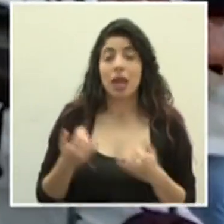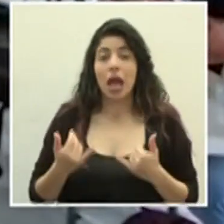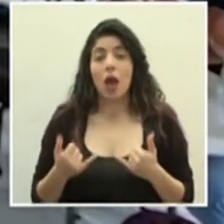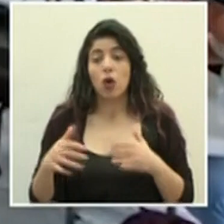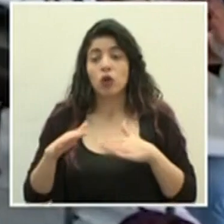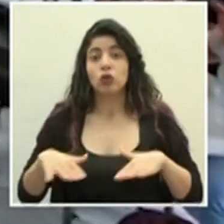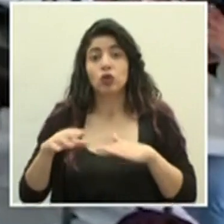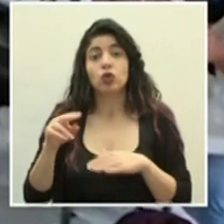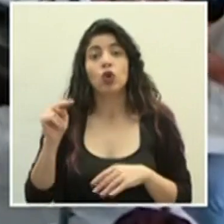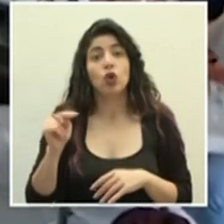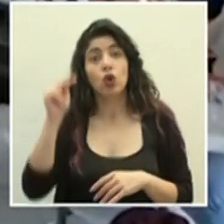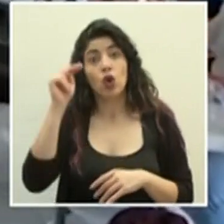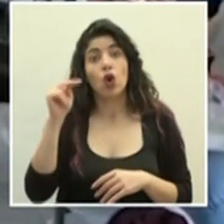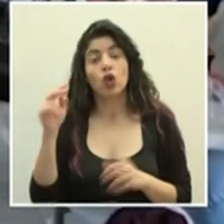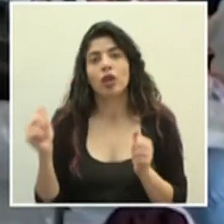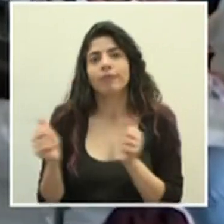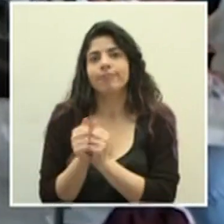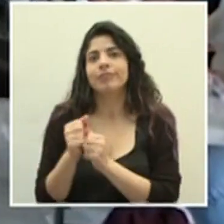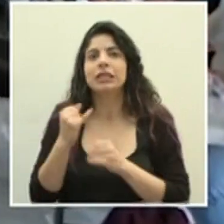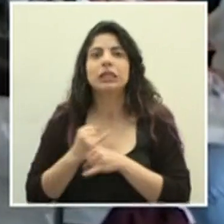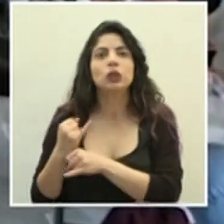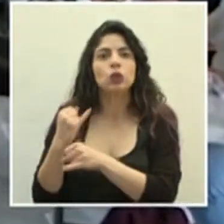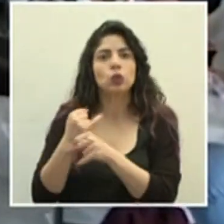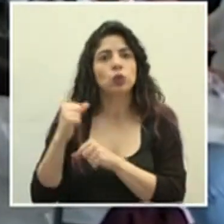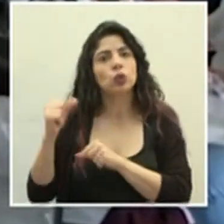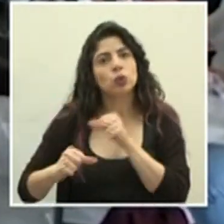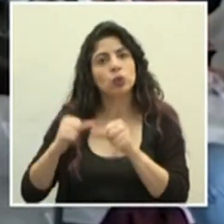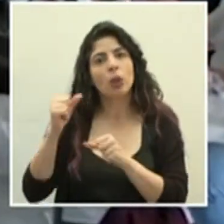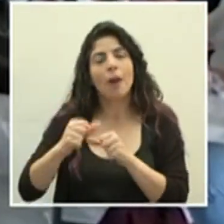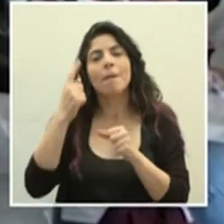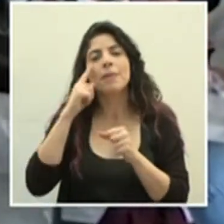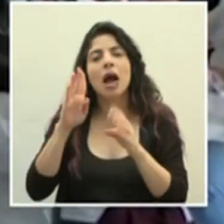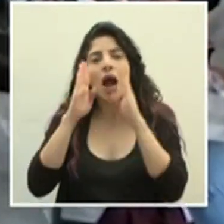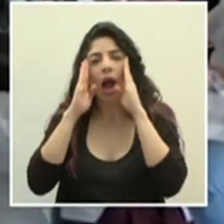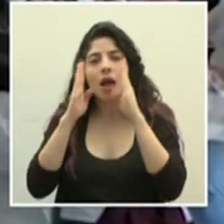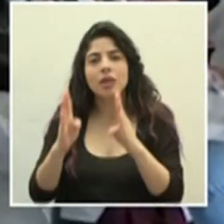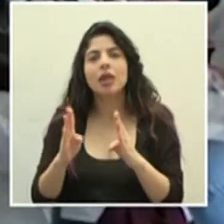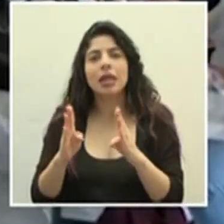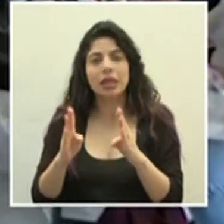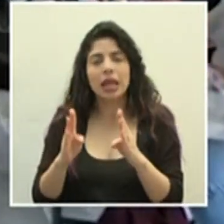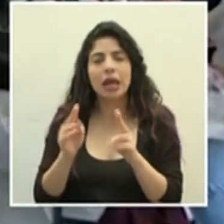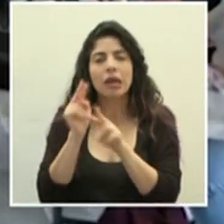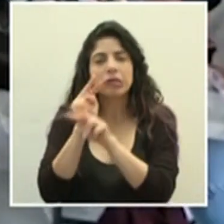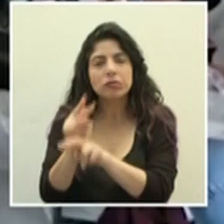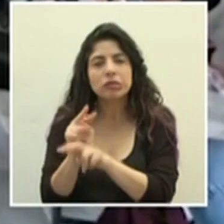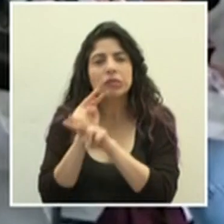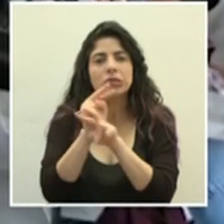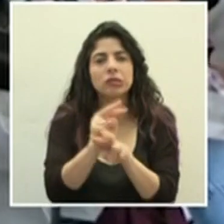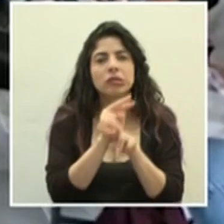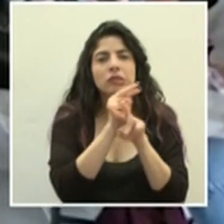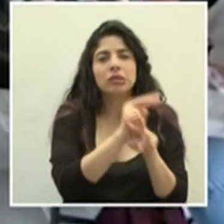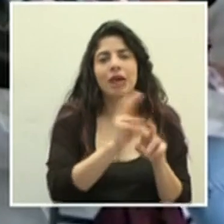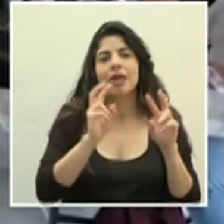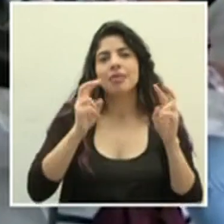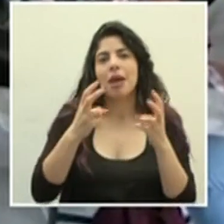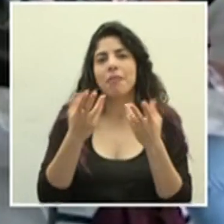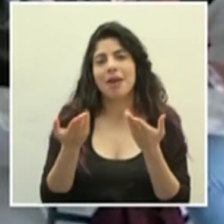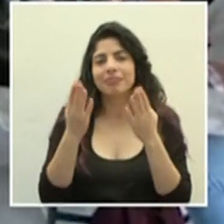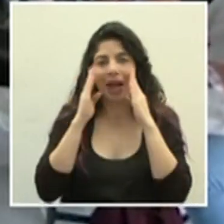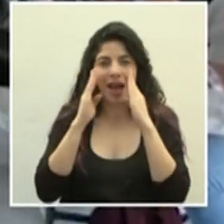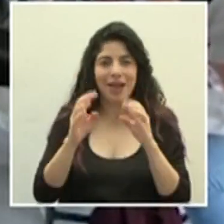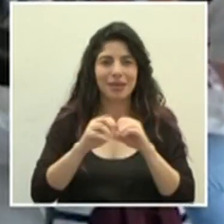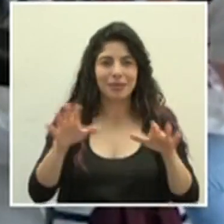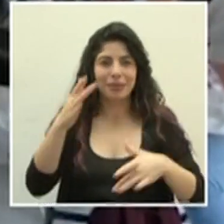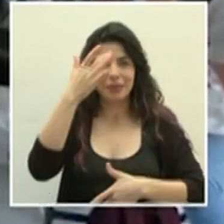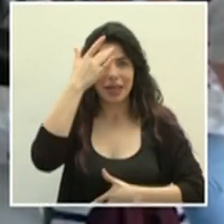norte acompañando todo el esfuerzo interinstitucional en el abordaje para dar seguimiento al tema de la atención de la